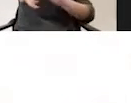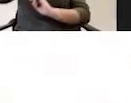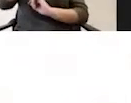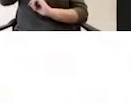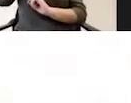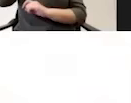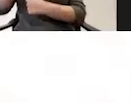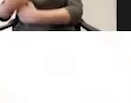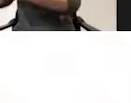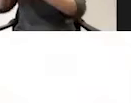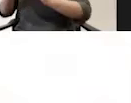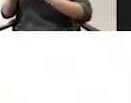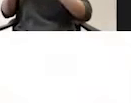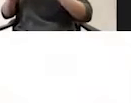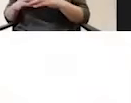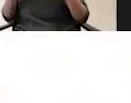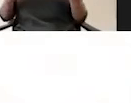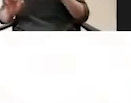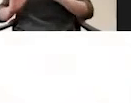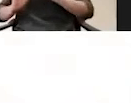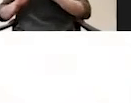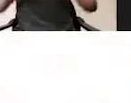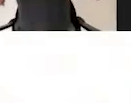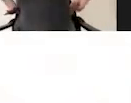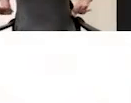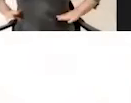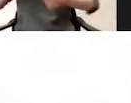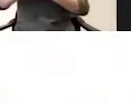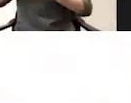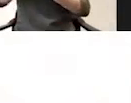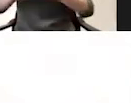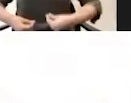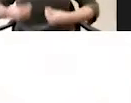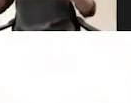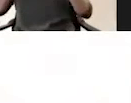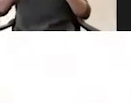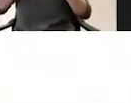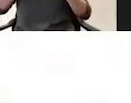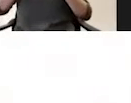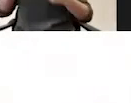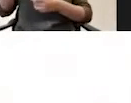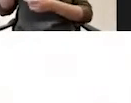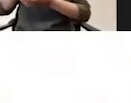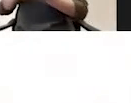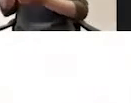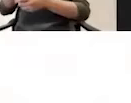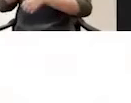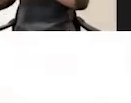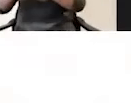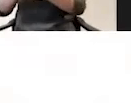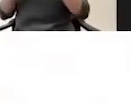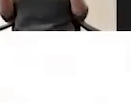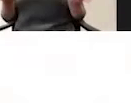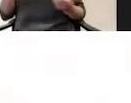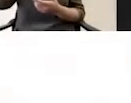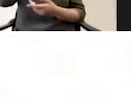ambiente al encender sus cámaras. En caso de que vivan alguna condición de discapacidad, indíquenos si requieren algún tipo de apoyo. Les